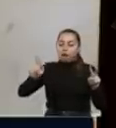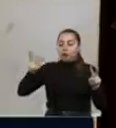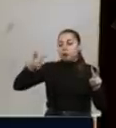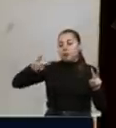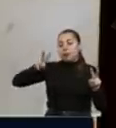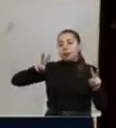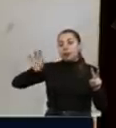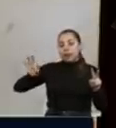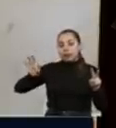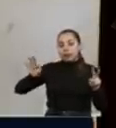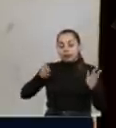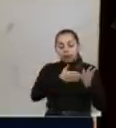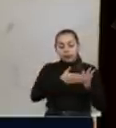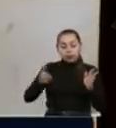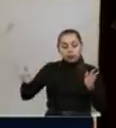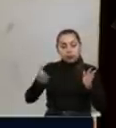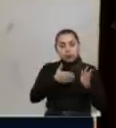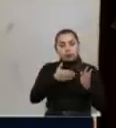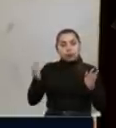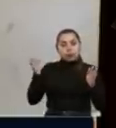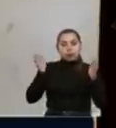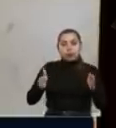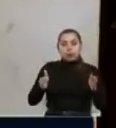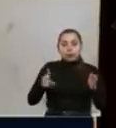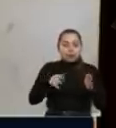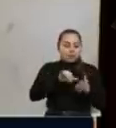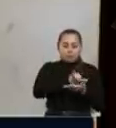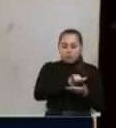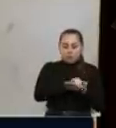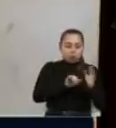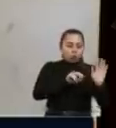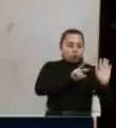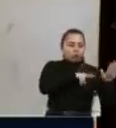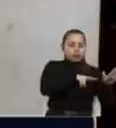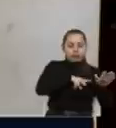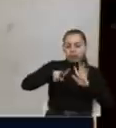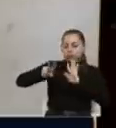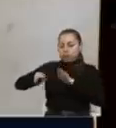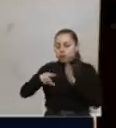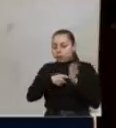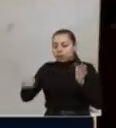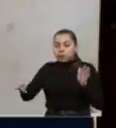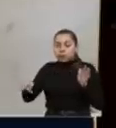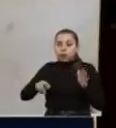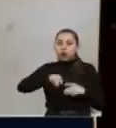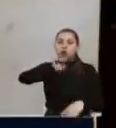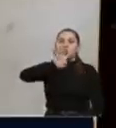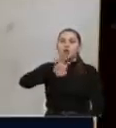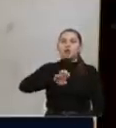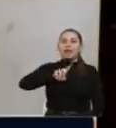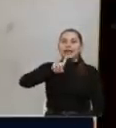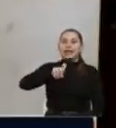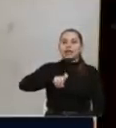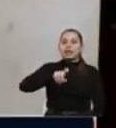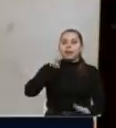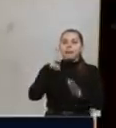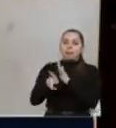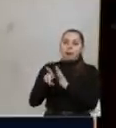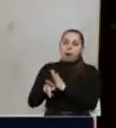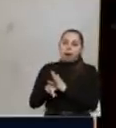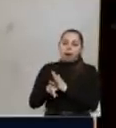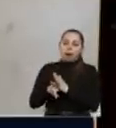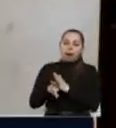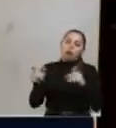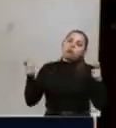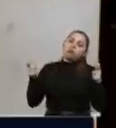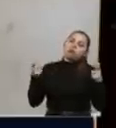del 2023, el mismo lapso de 7 meses, se reportaron 96 víctimas, es decir,